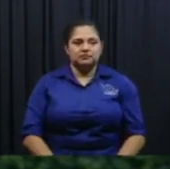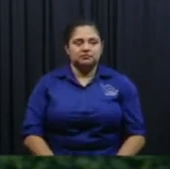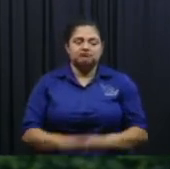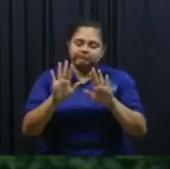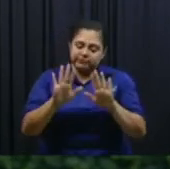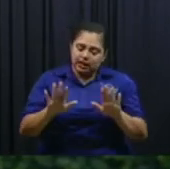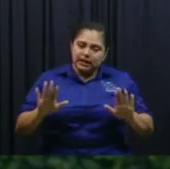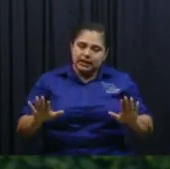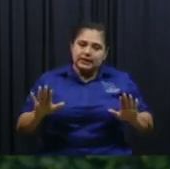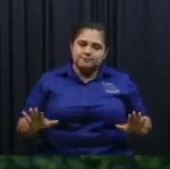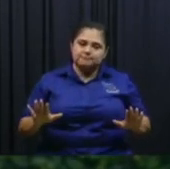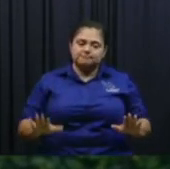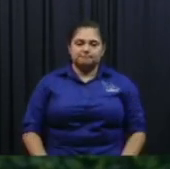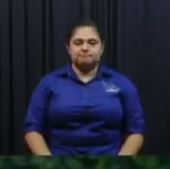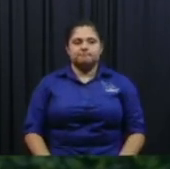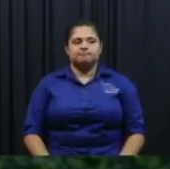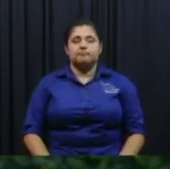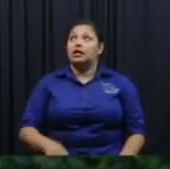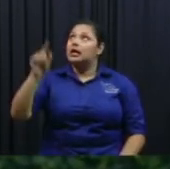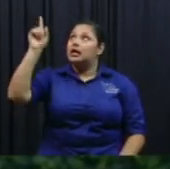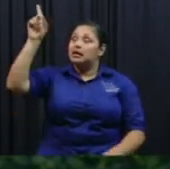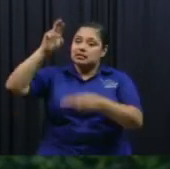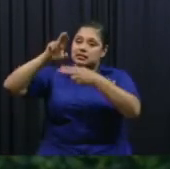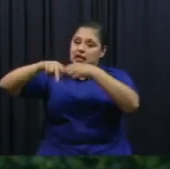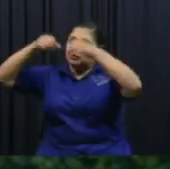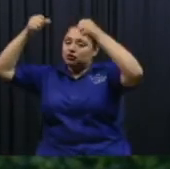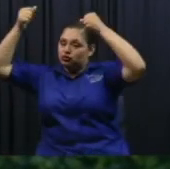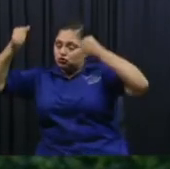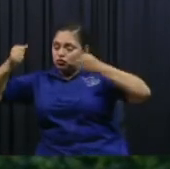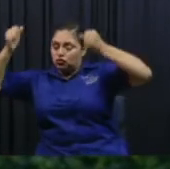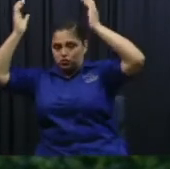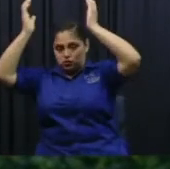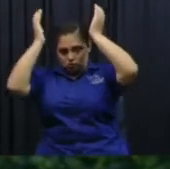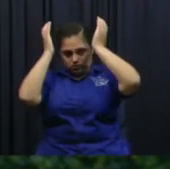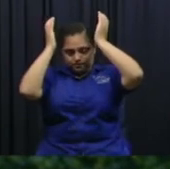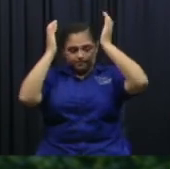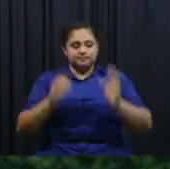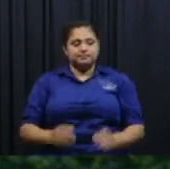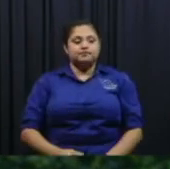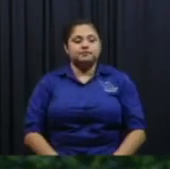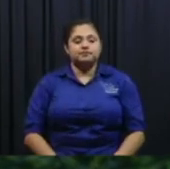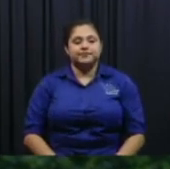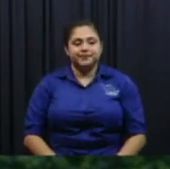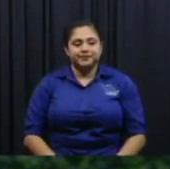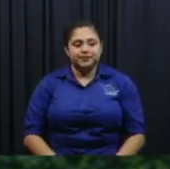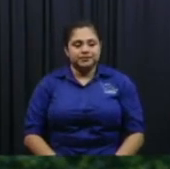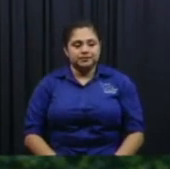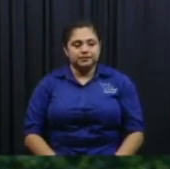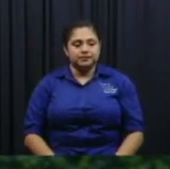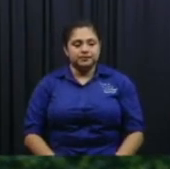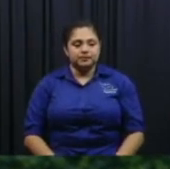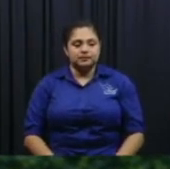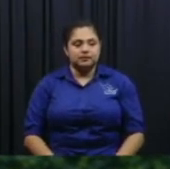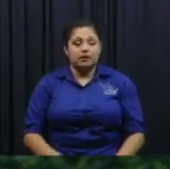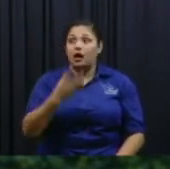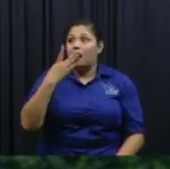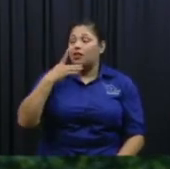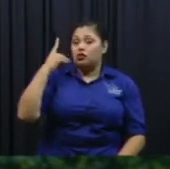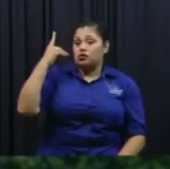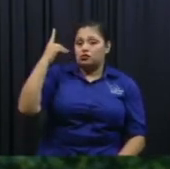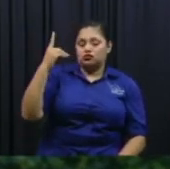tranquilos él está sentado en su trono a él mire a Dios